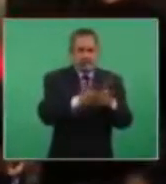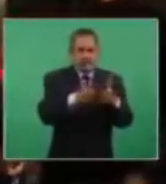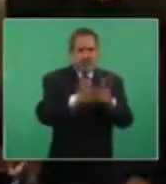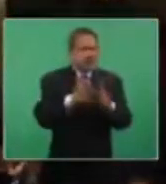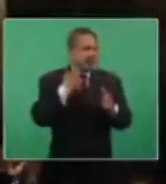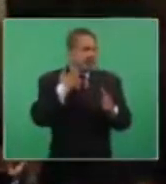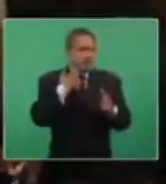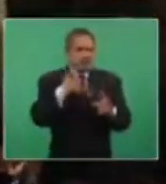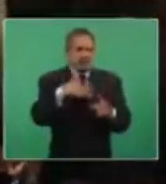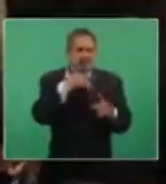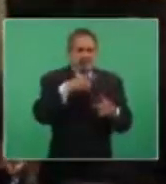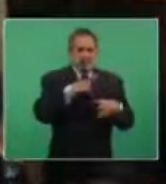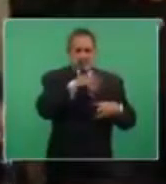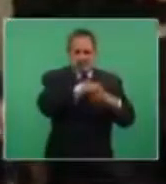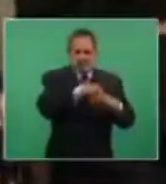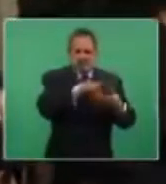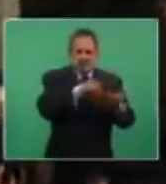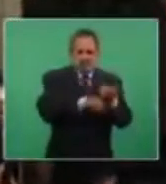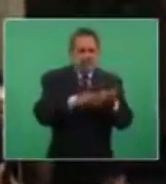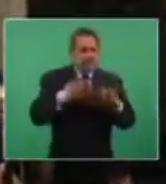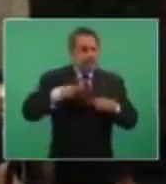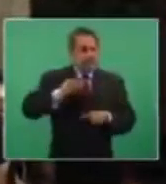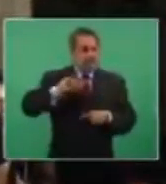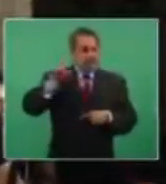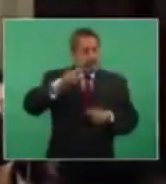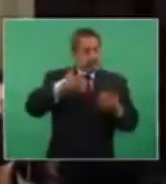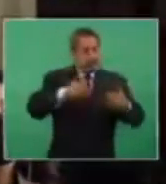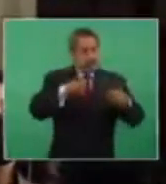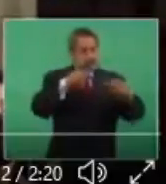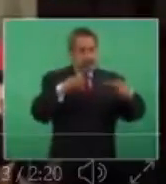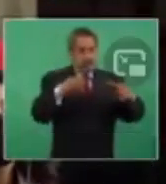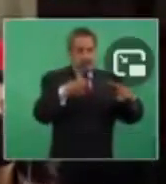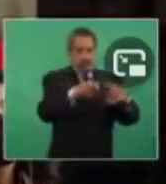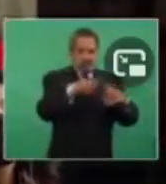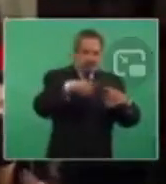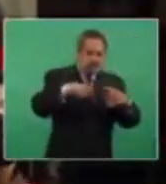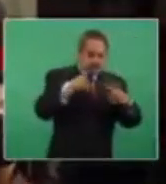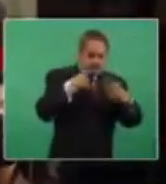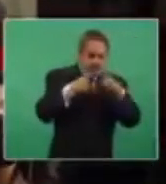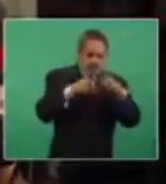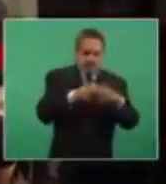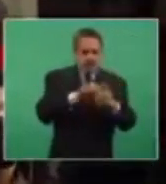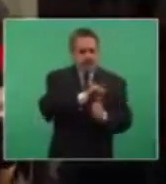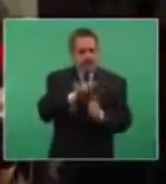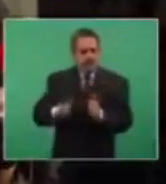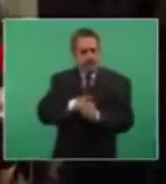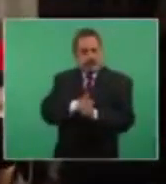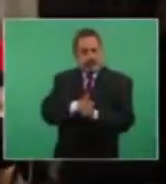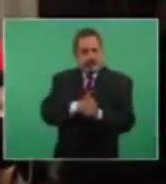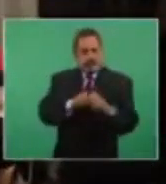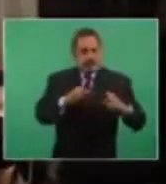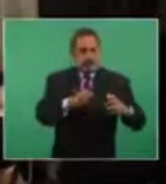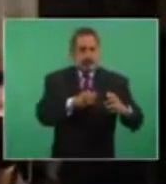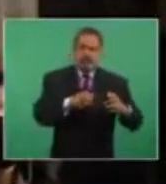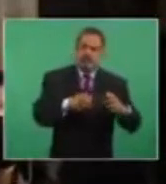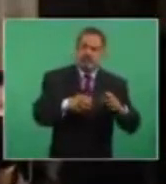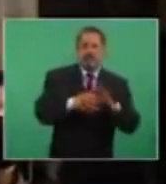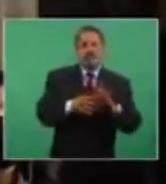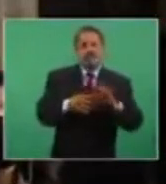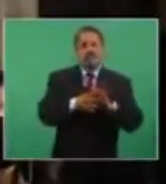de servidores públicos, de empresarios que están detrás de la